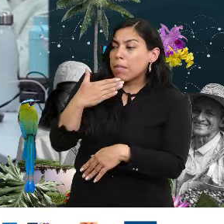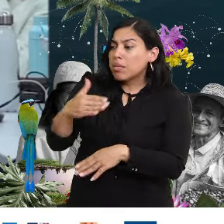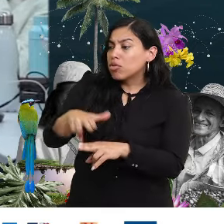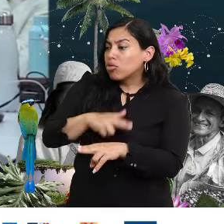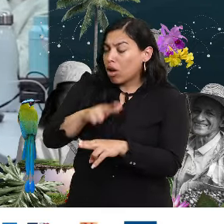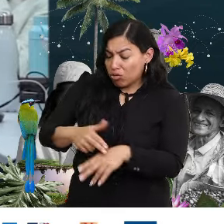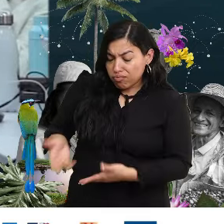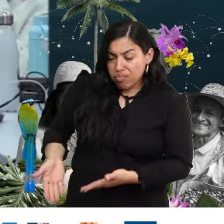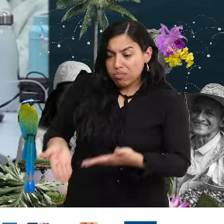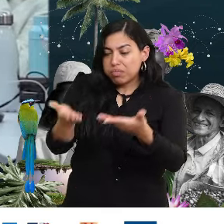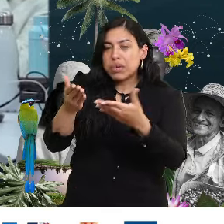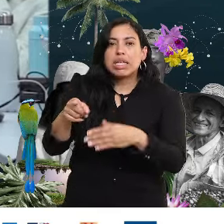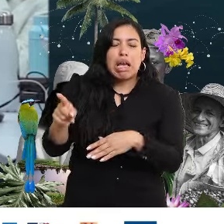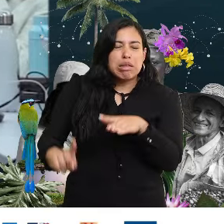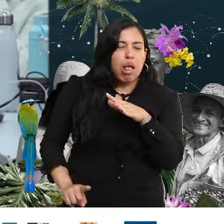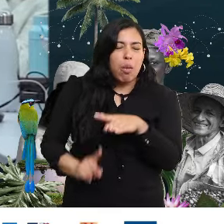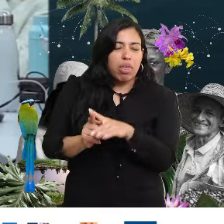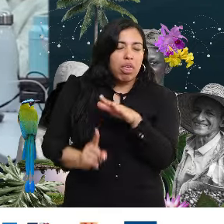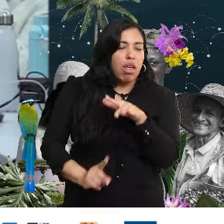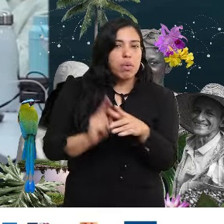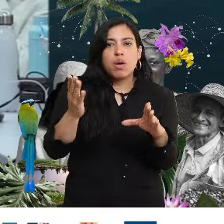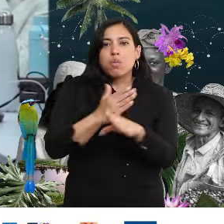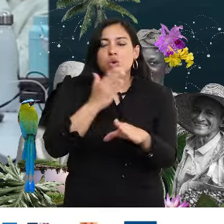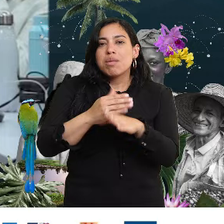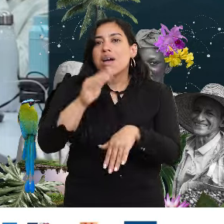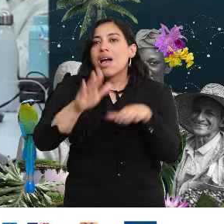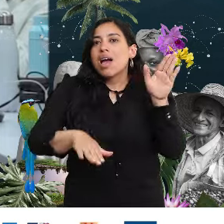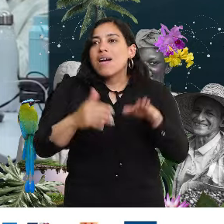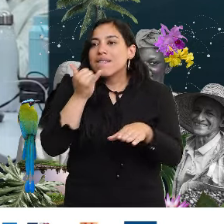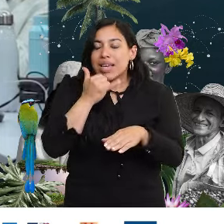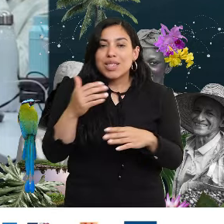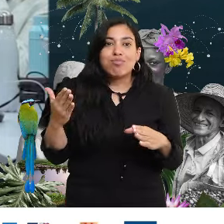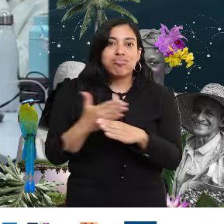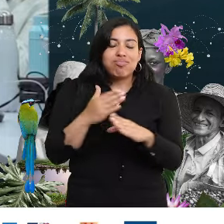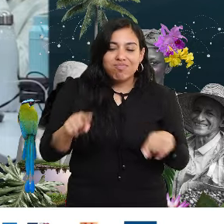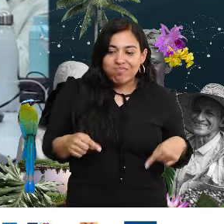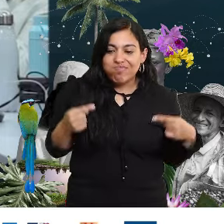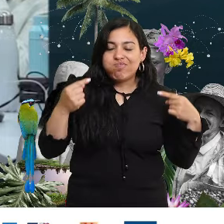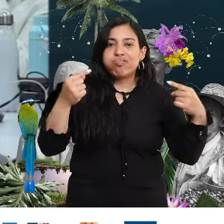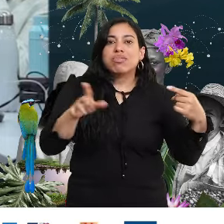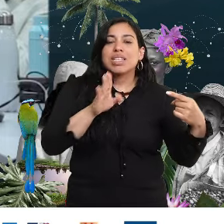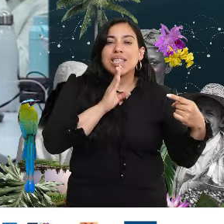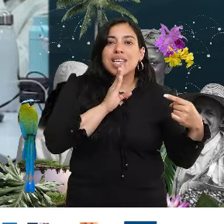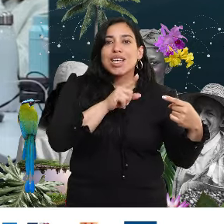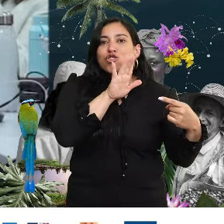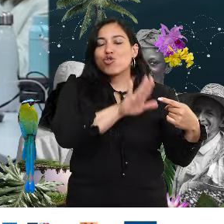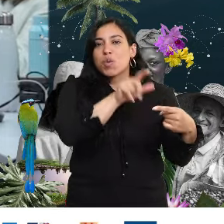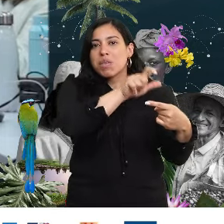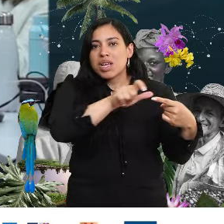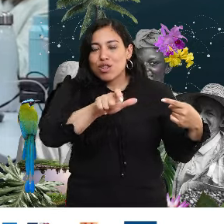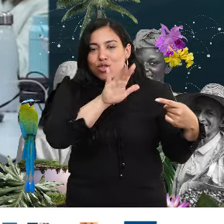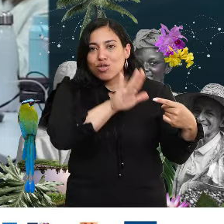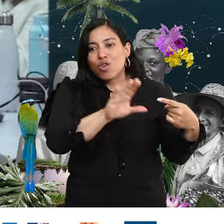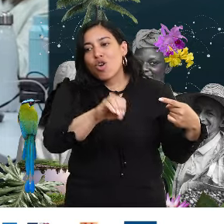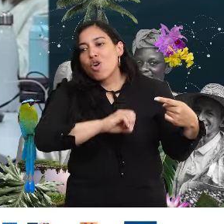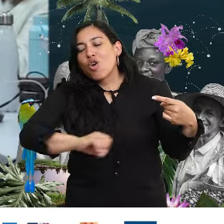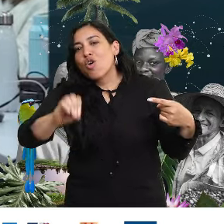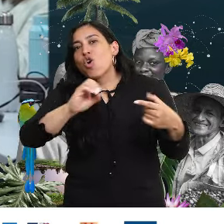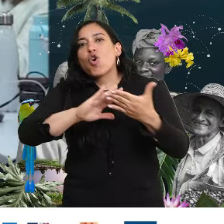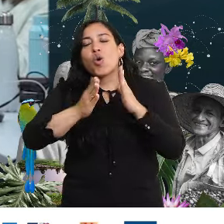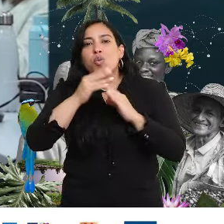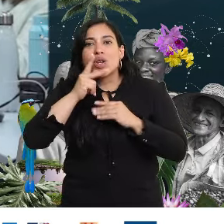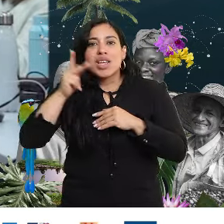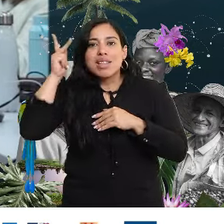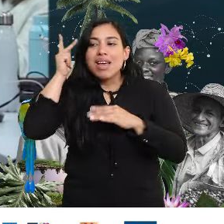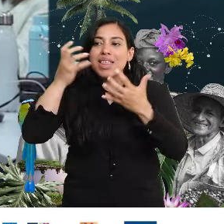tenido muchas dificultades y que en muchas ocasiones generan confrontaciones entre las personas, entre las comunidades con